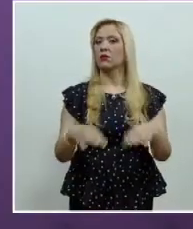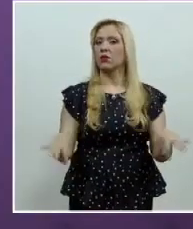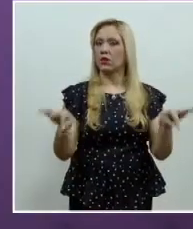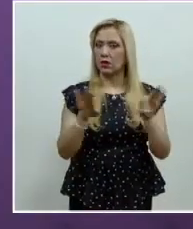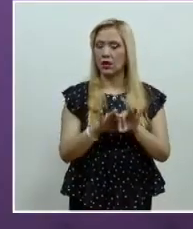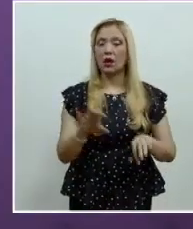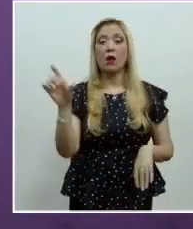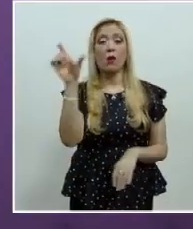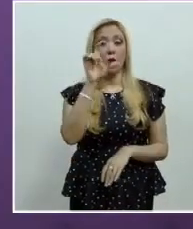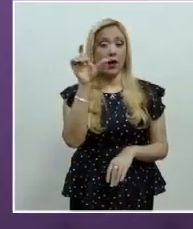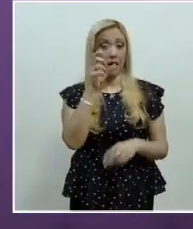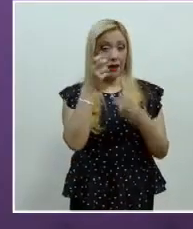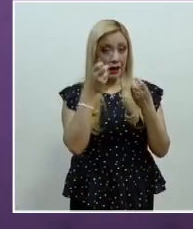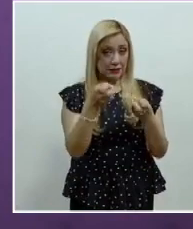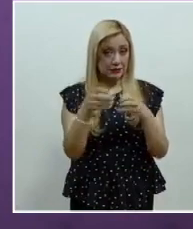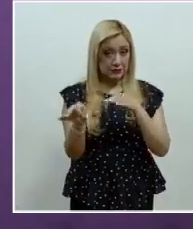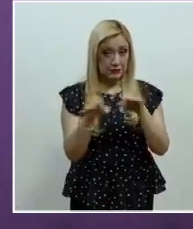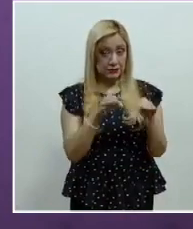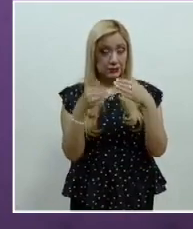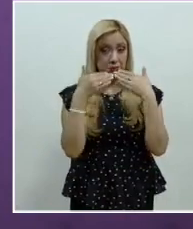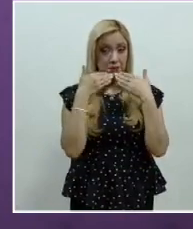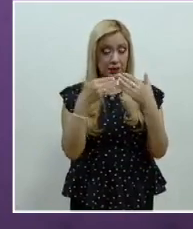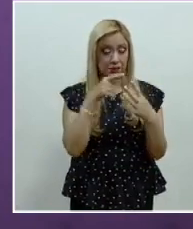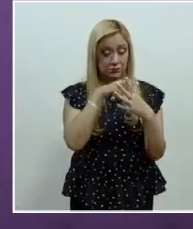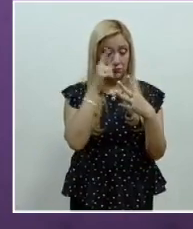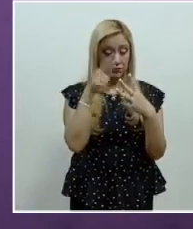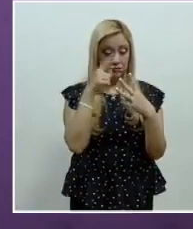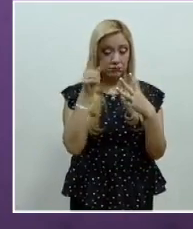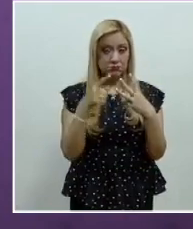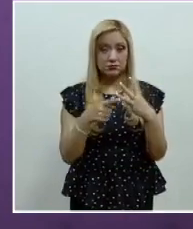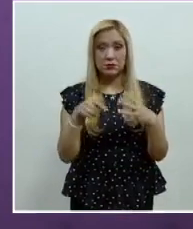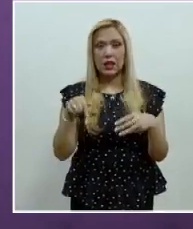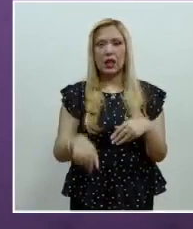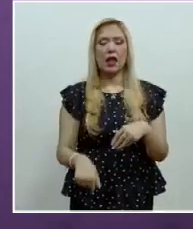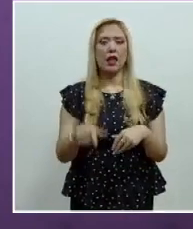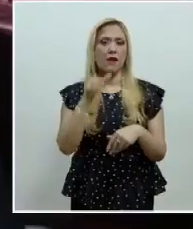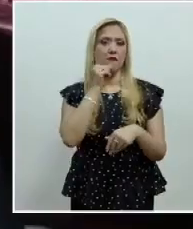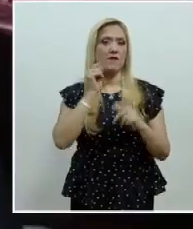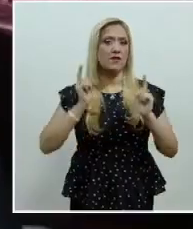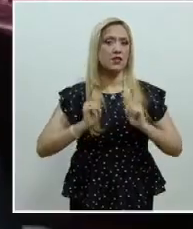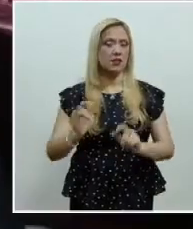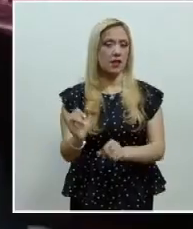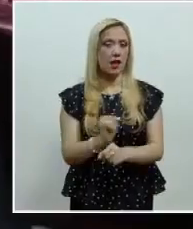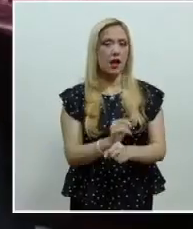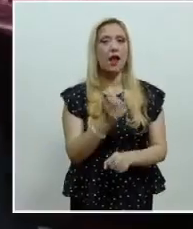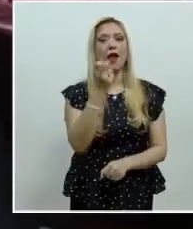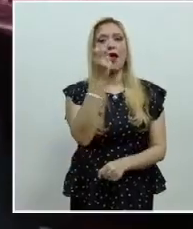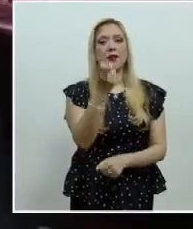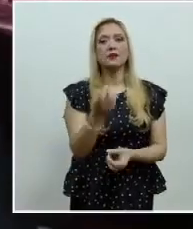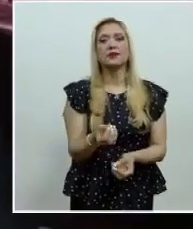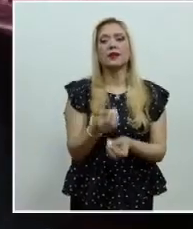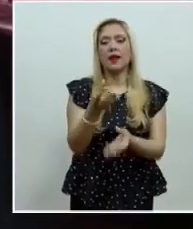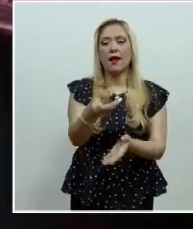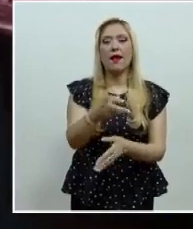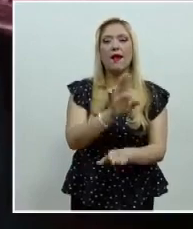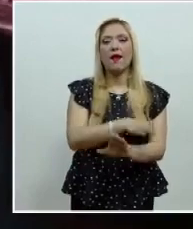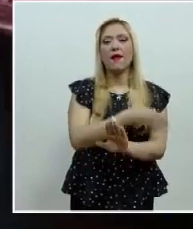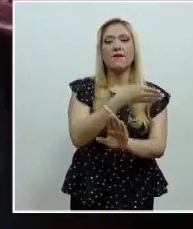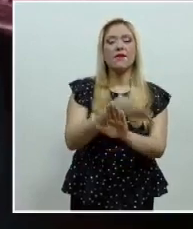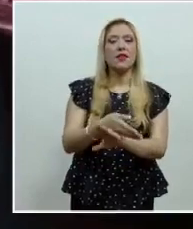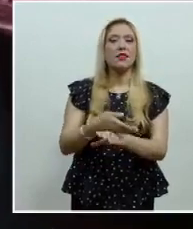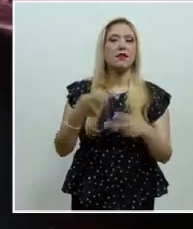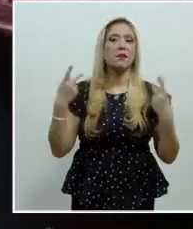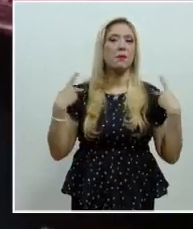Cuando lo hacemos así, que es lo que estamos buscando aquí en la Fiscalía, estamos dotando a la víctima de